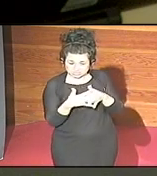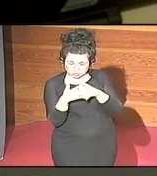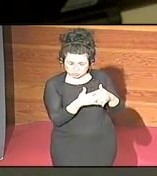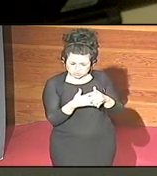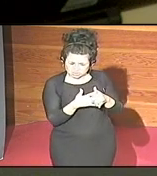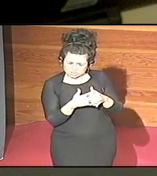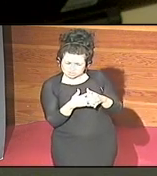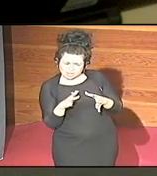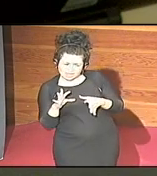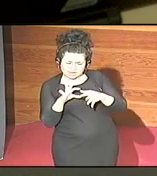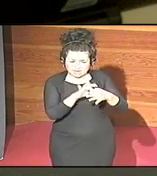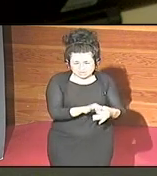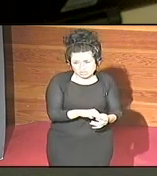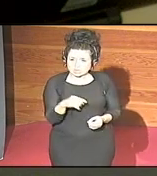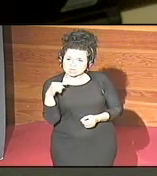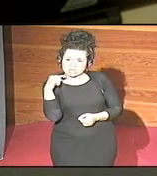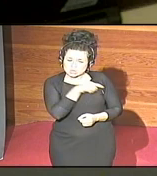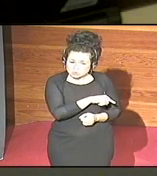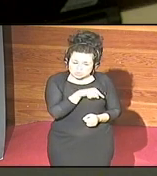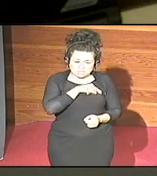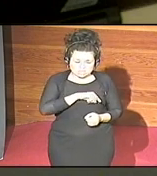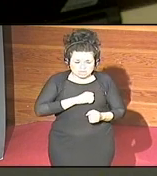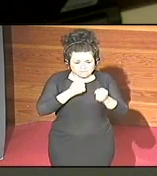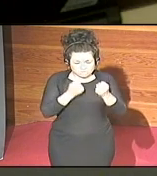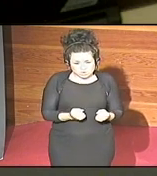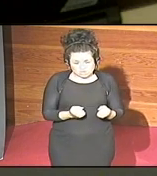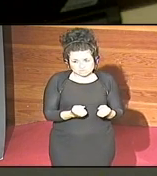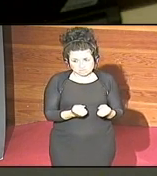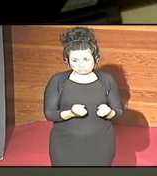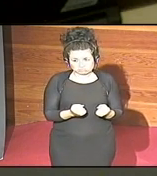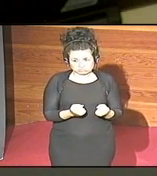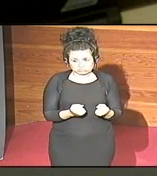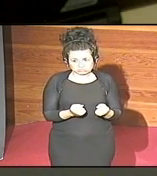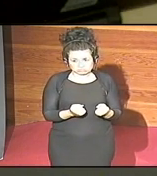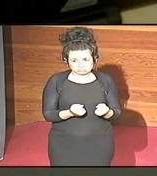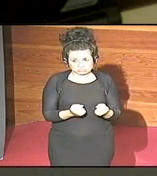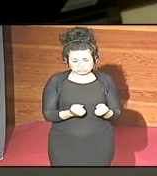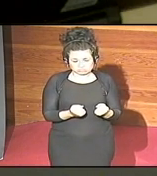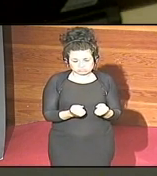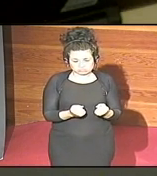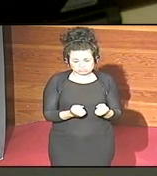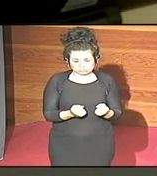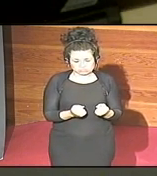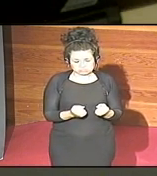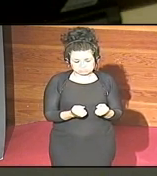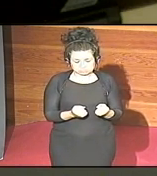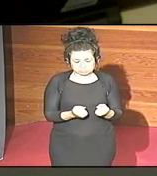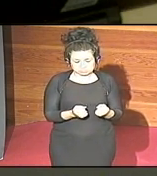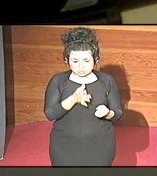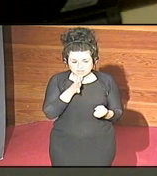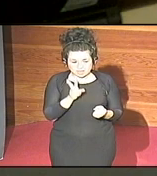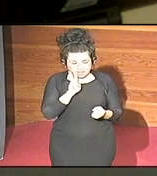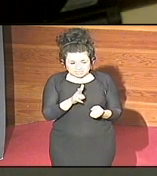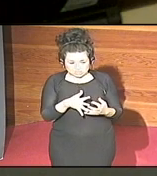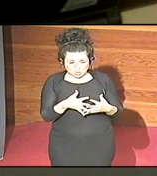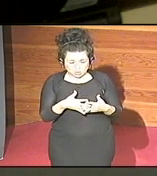sentido bastante fuerte a la hora de ver a uno de sus máximos competidores, que es Estados Unidos, debilitado,